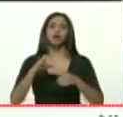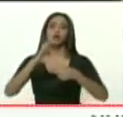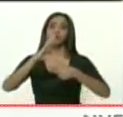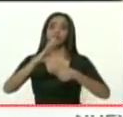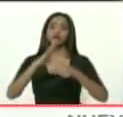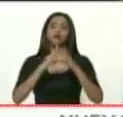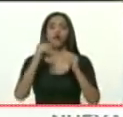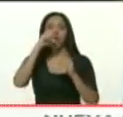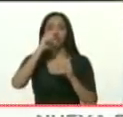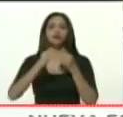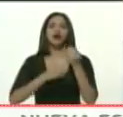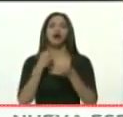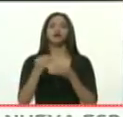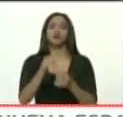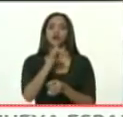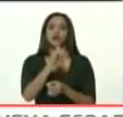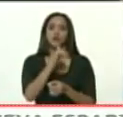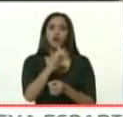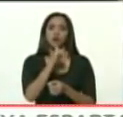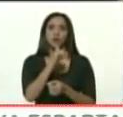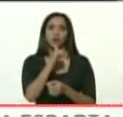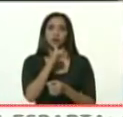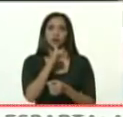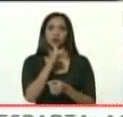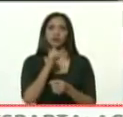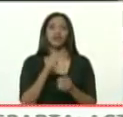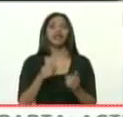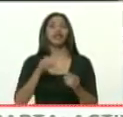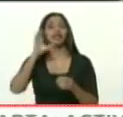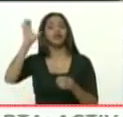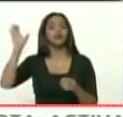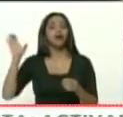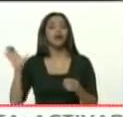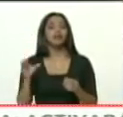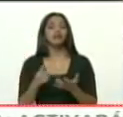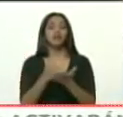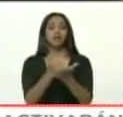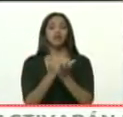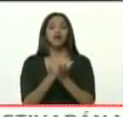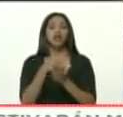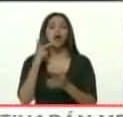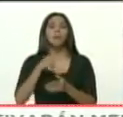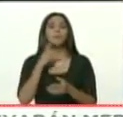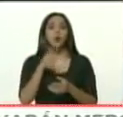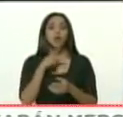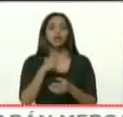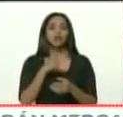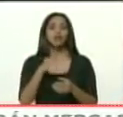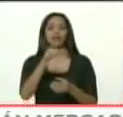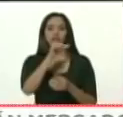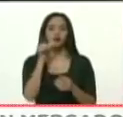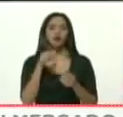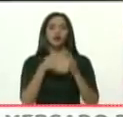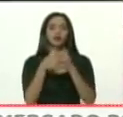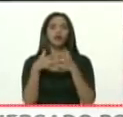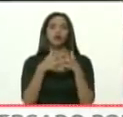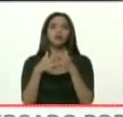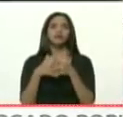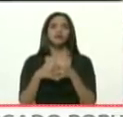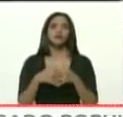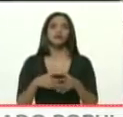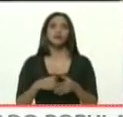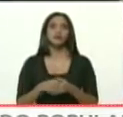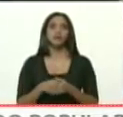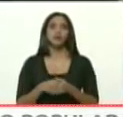años hace un informe de aquellos países que colaboran con las políticas de droga de los Estados Unidos